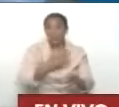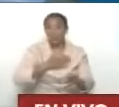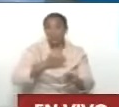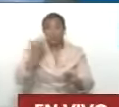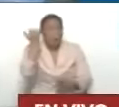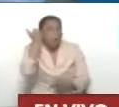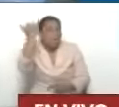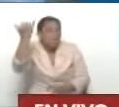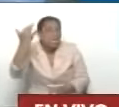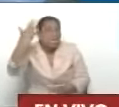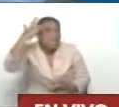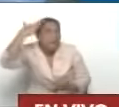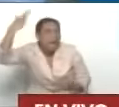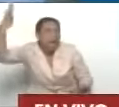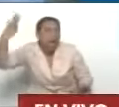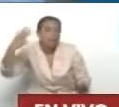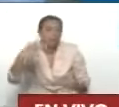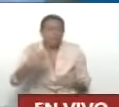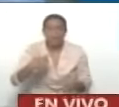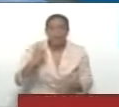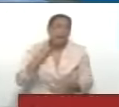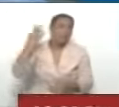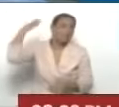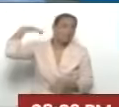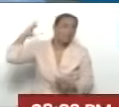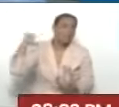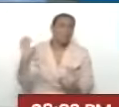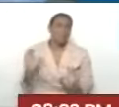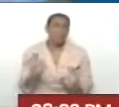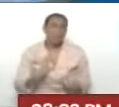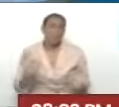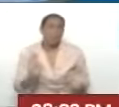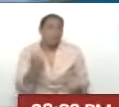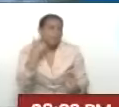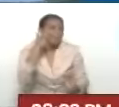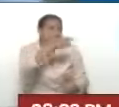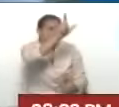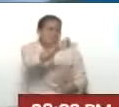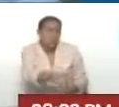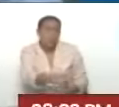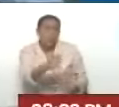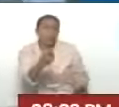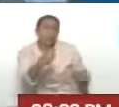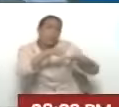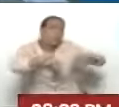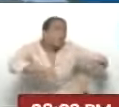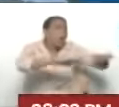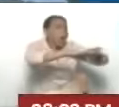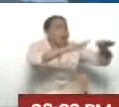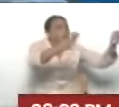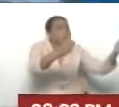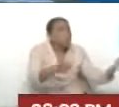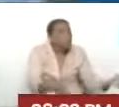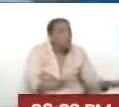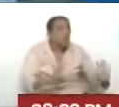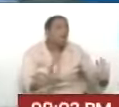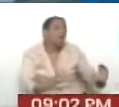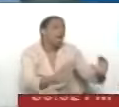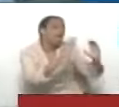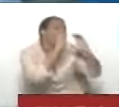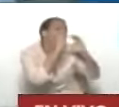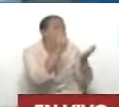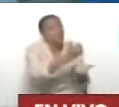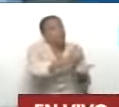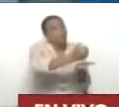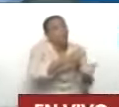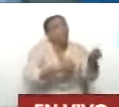imaginaba a la vieja romana, a la vieja usanza, yo te imaginaba a ti en el puestico de hamburguesa, preparando